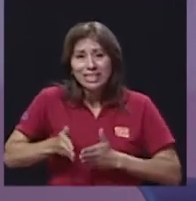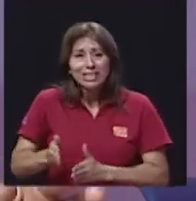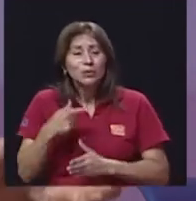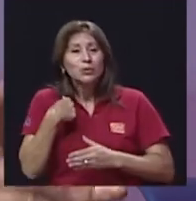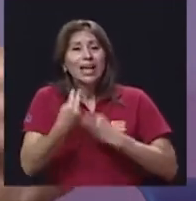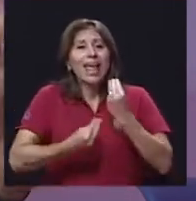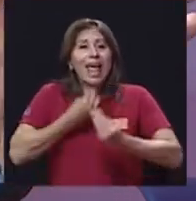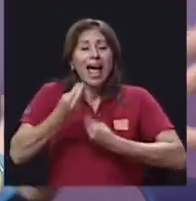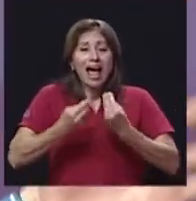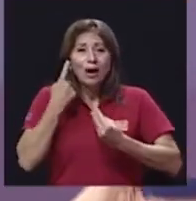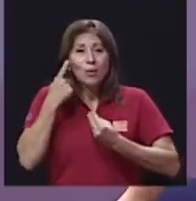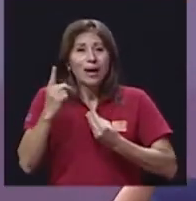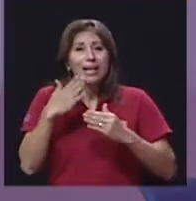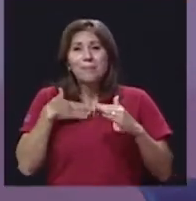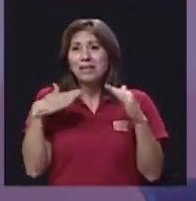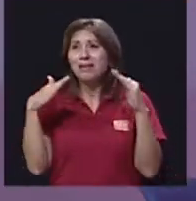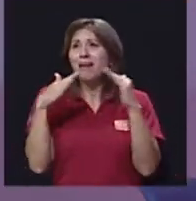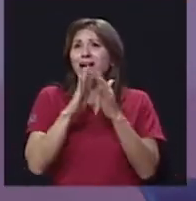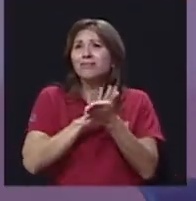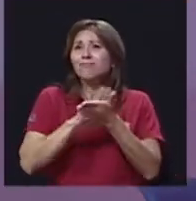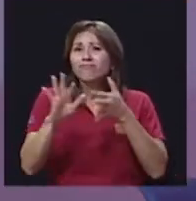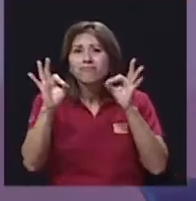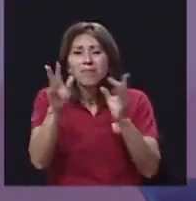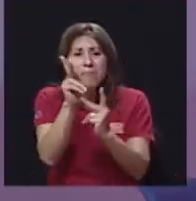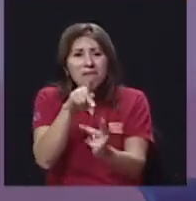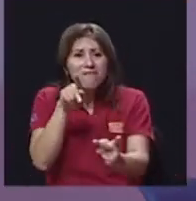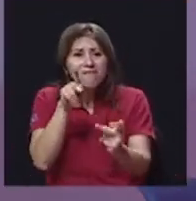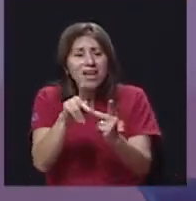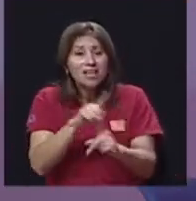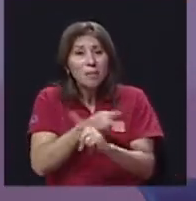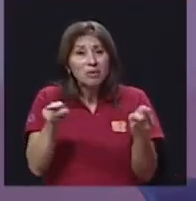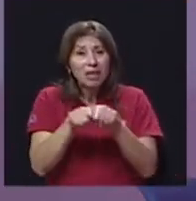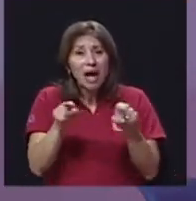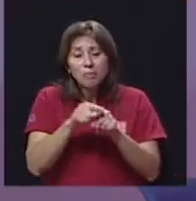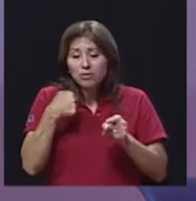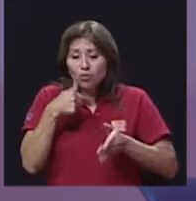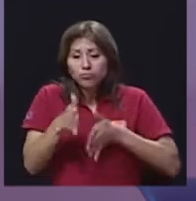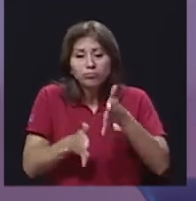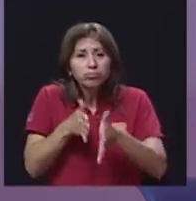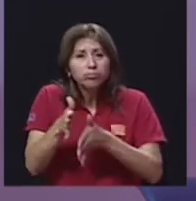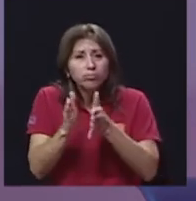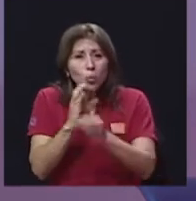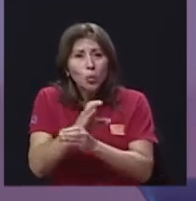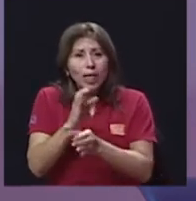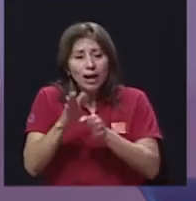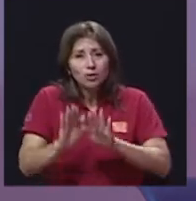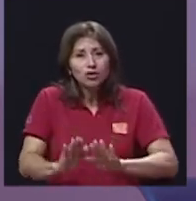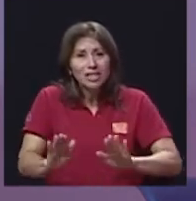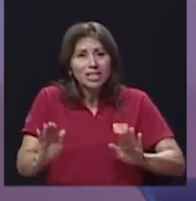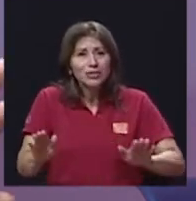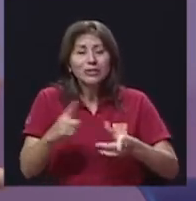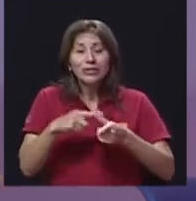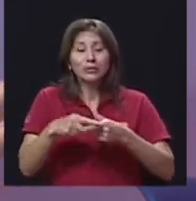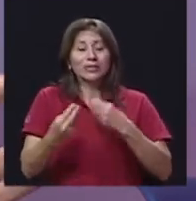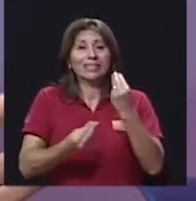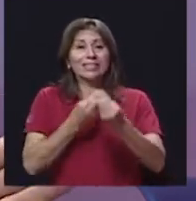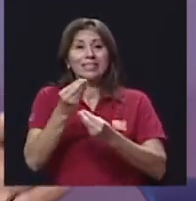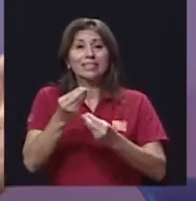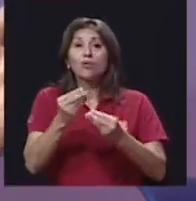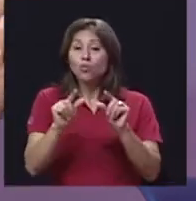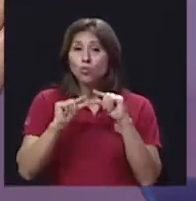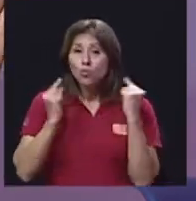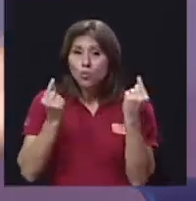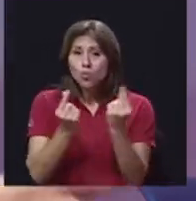poder tener la casa perfecta y además de eso cuidar a los chiquillos etcétera etcétera es un círculo de mujeres